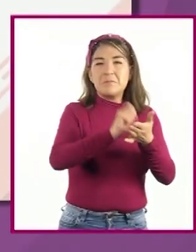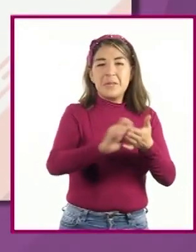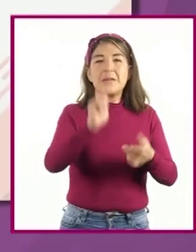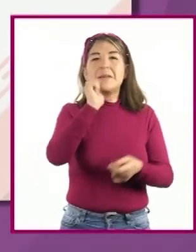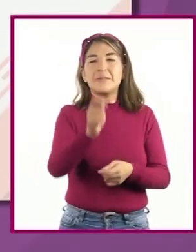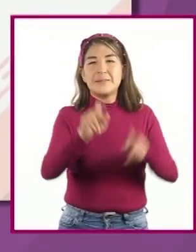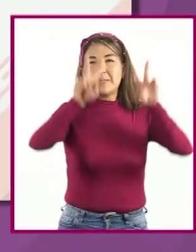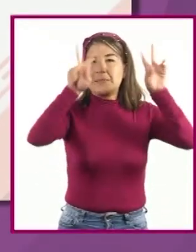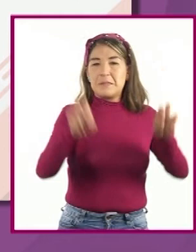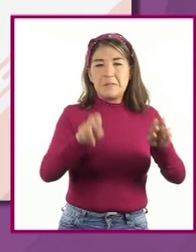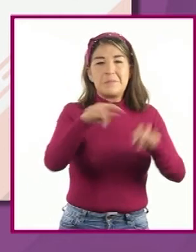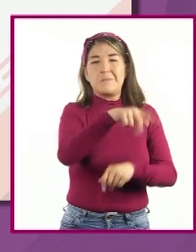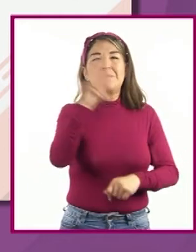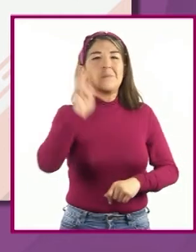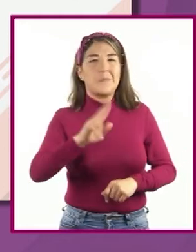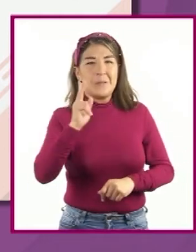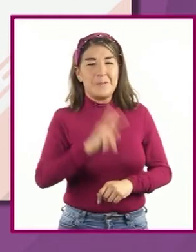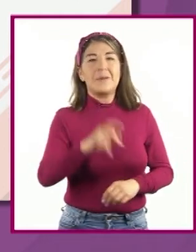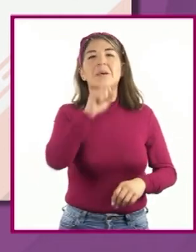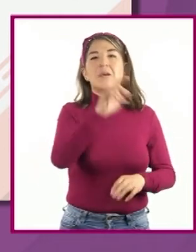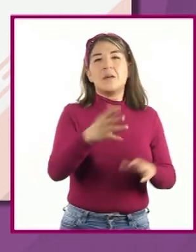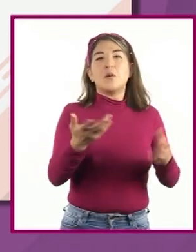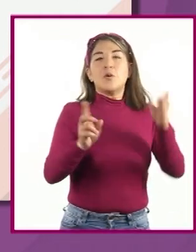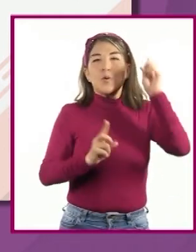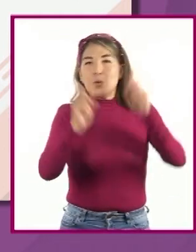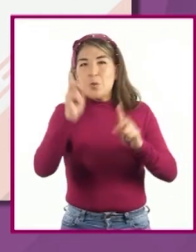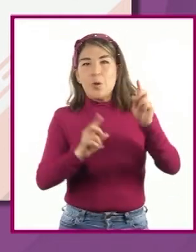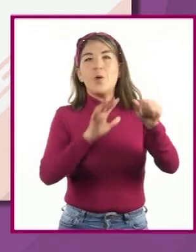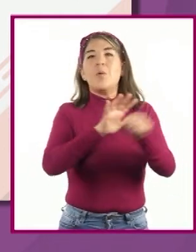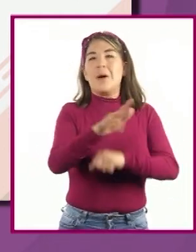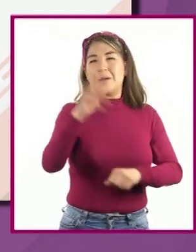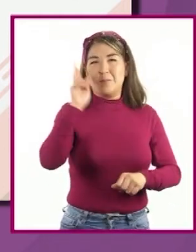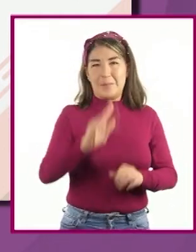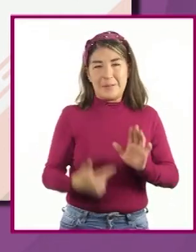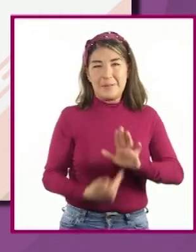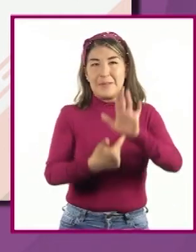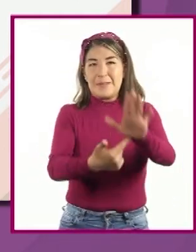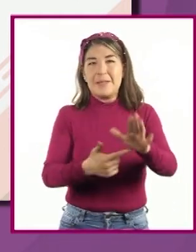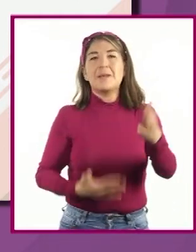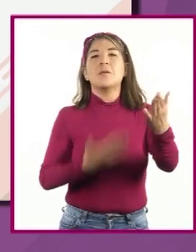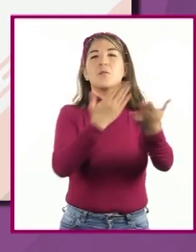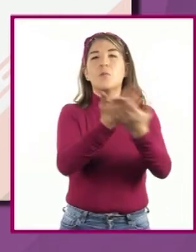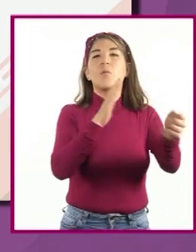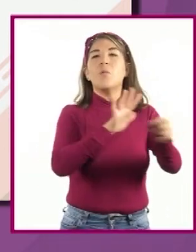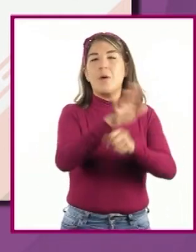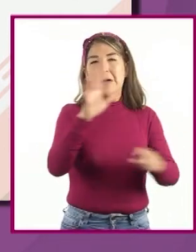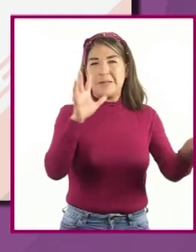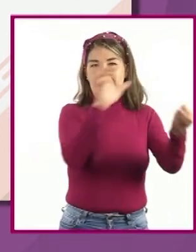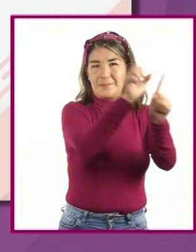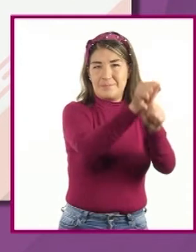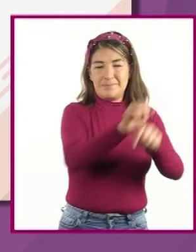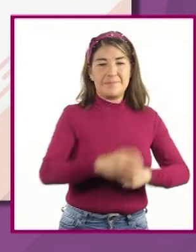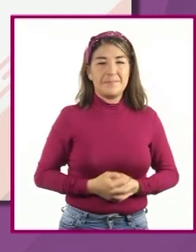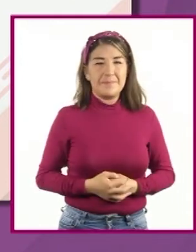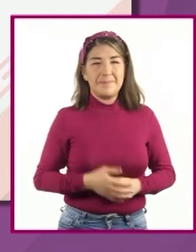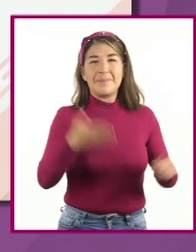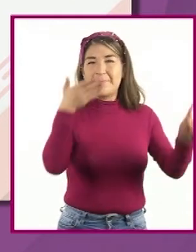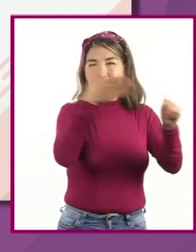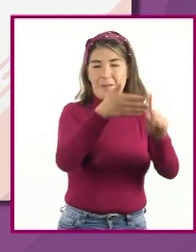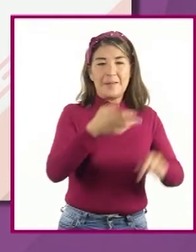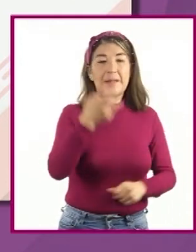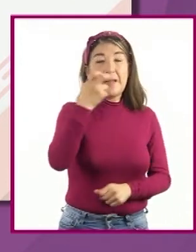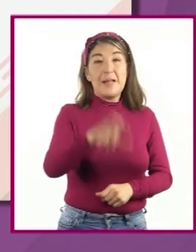el tema del experimento, así como la hipótesis que se intenta probar y el propósito u objetivo. Después viene